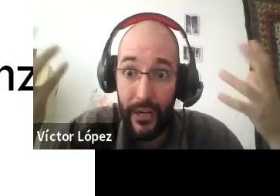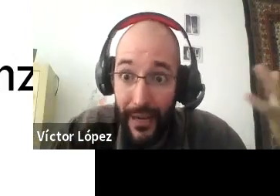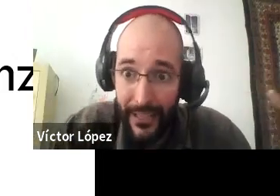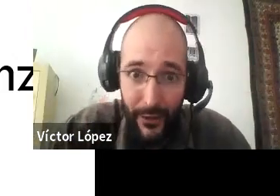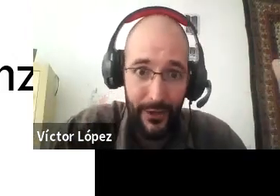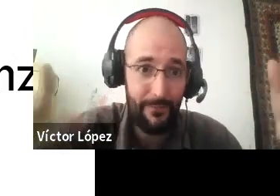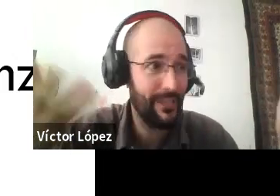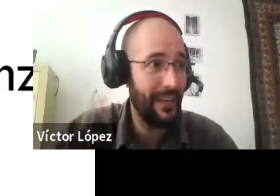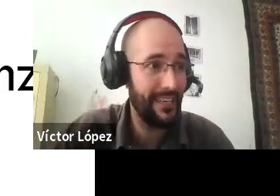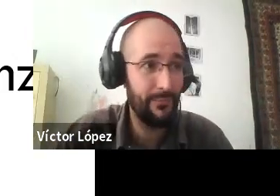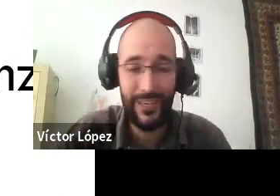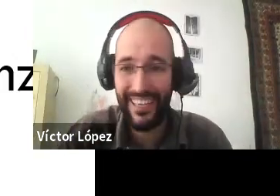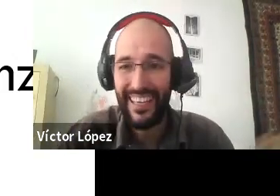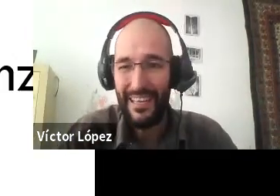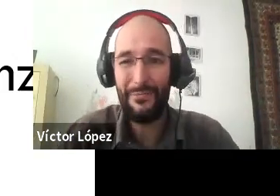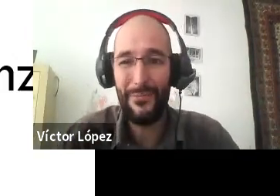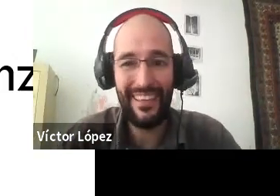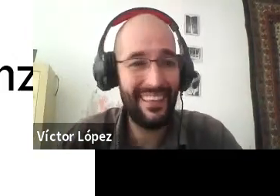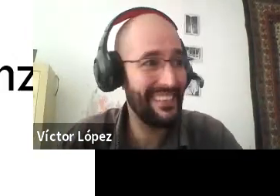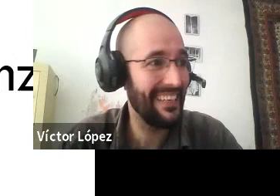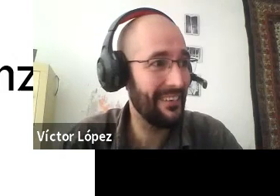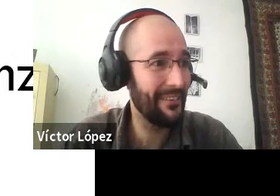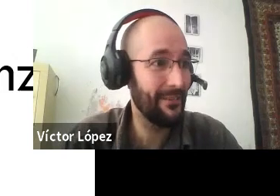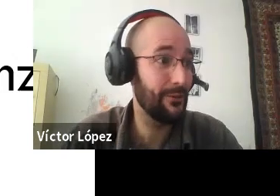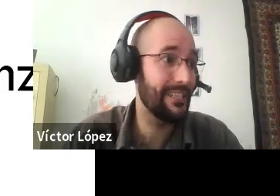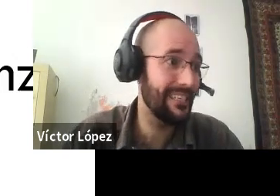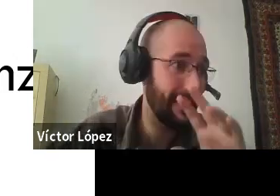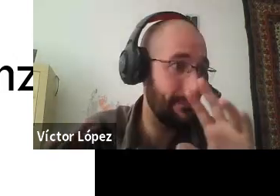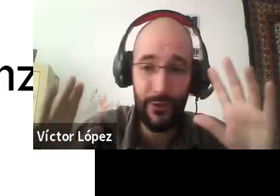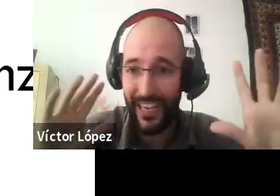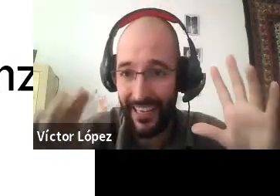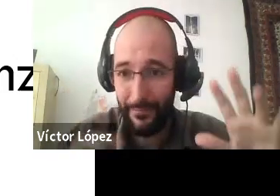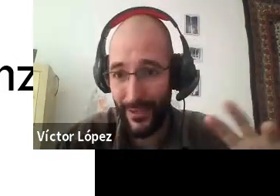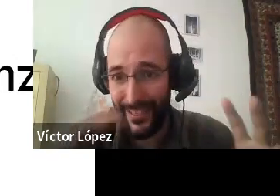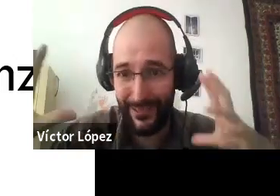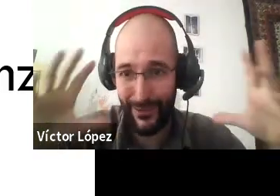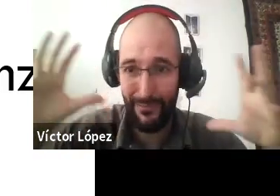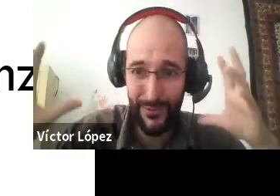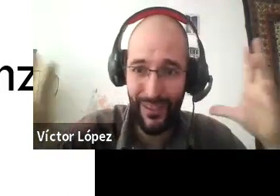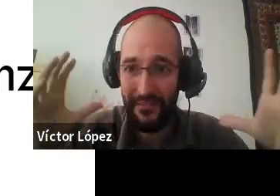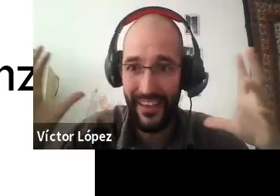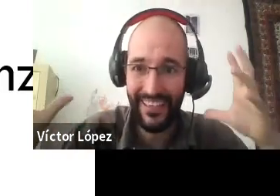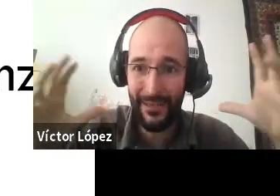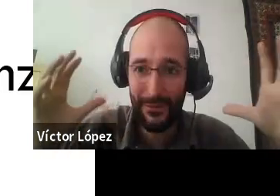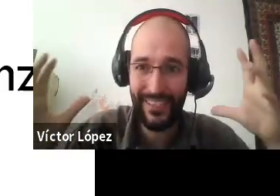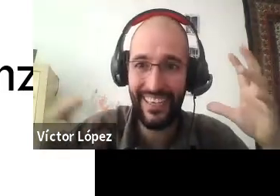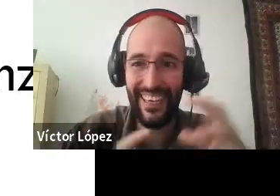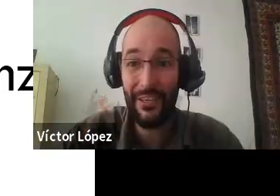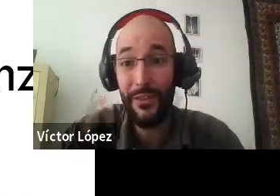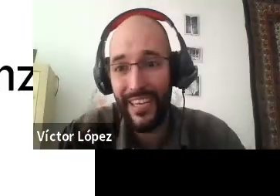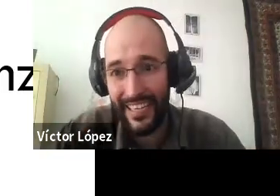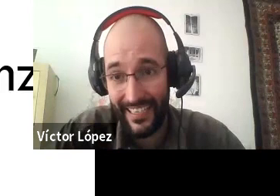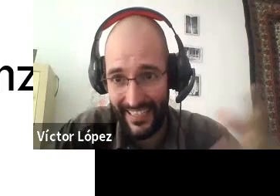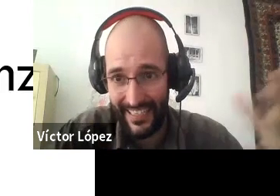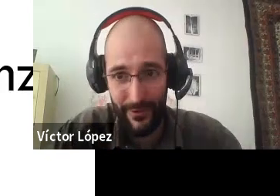al cambio climático, ¿no? Por ejemplo, esta imagen es muy interesante, ¿no? No sé hasta qué punto es real, ¿eh? Porque es con el mundo de las fake news,